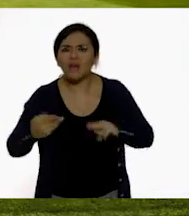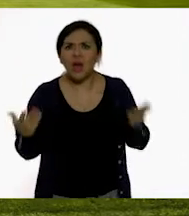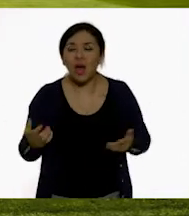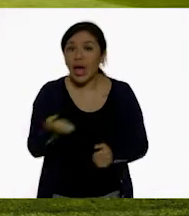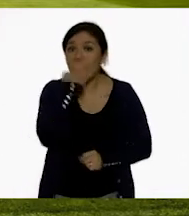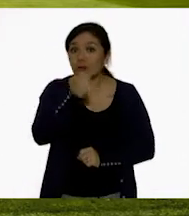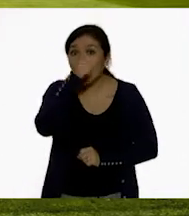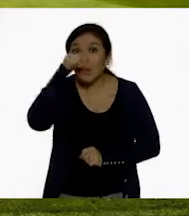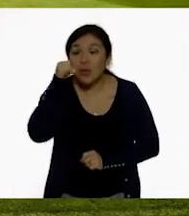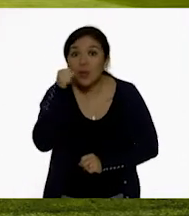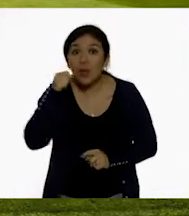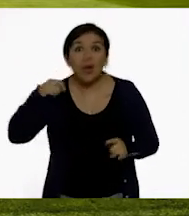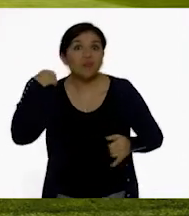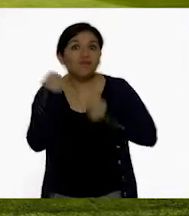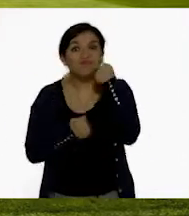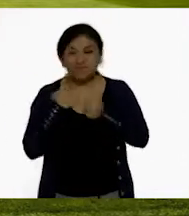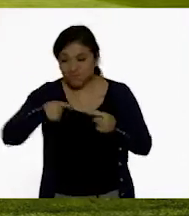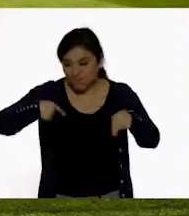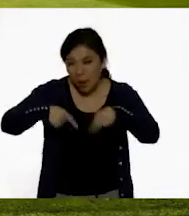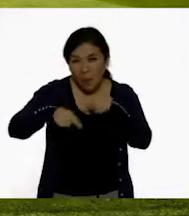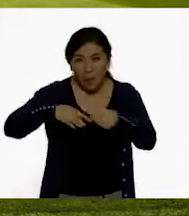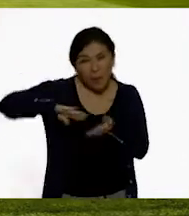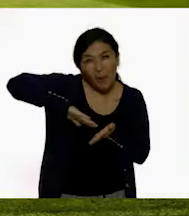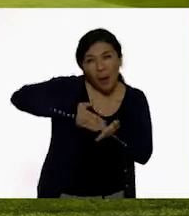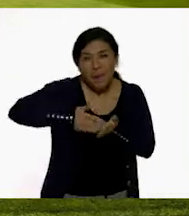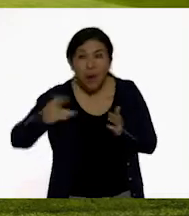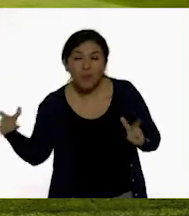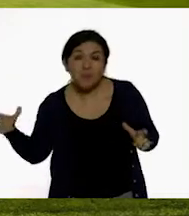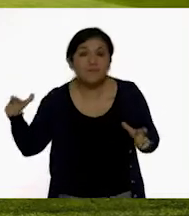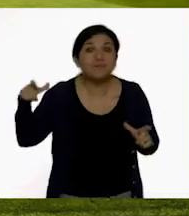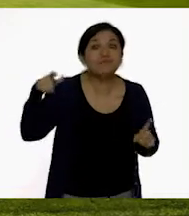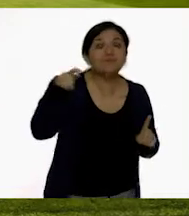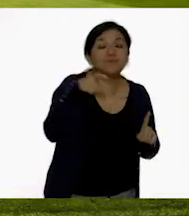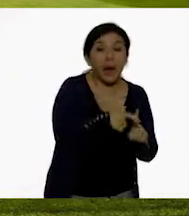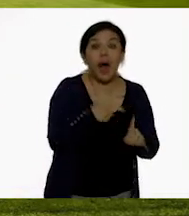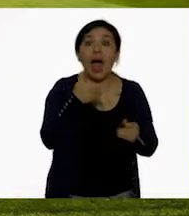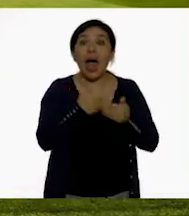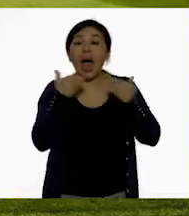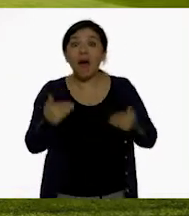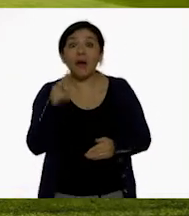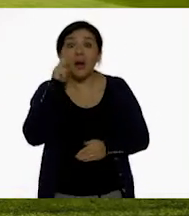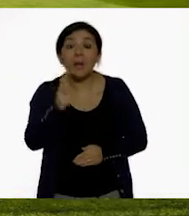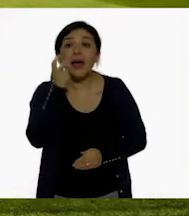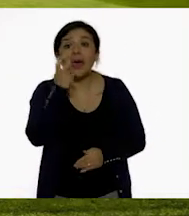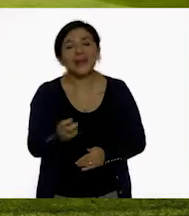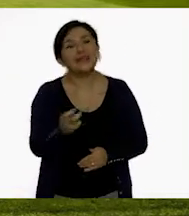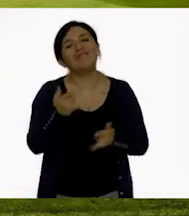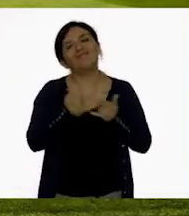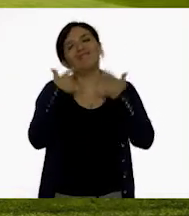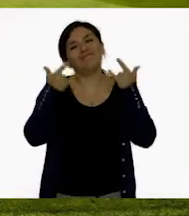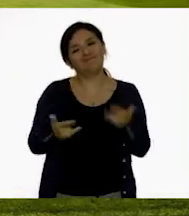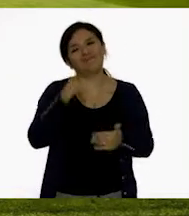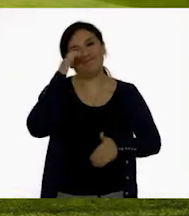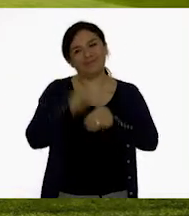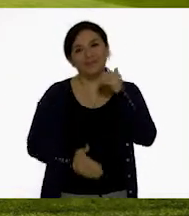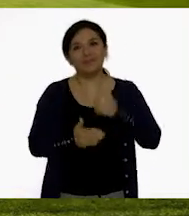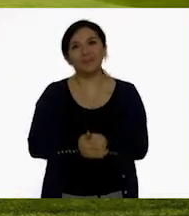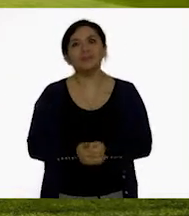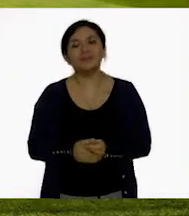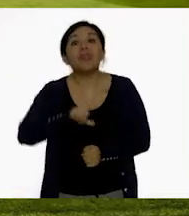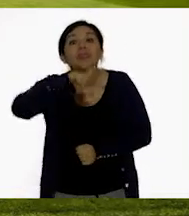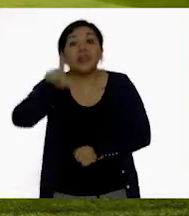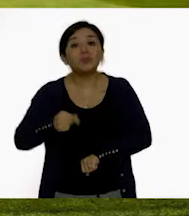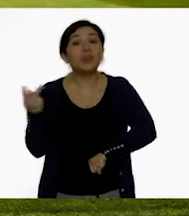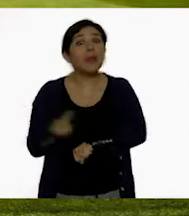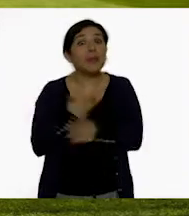Benito Juárez llega peligrosamente. Y así es como acaba este cuento. ¿Qué pasó